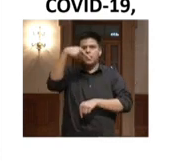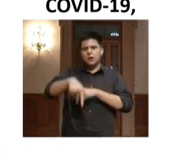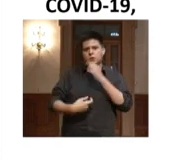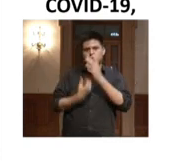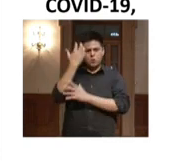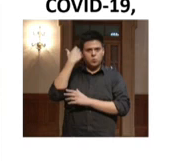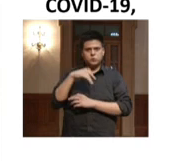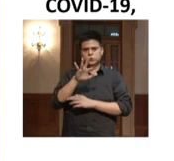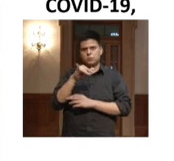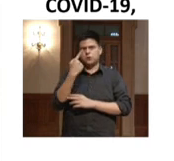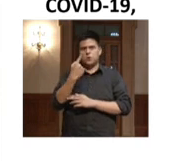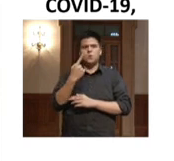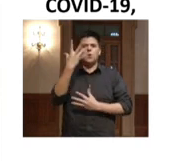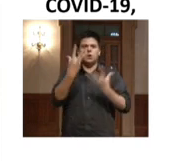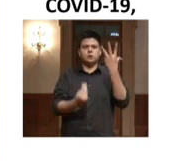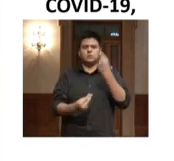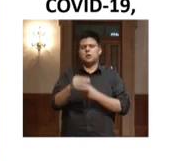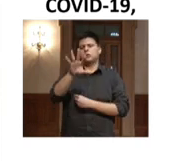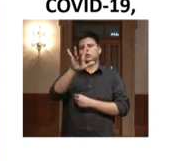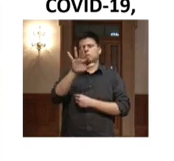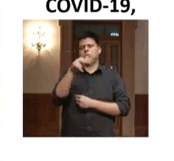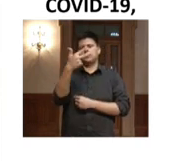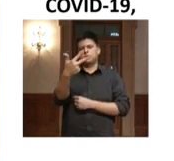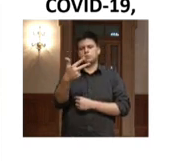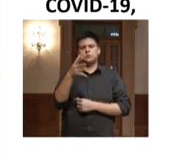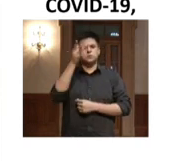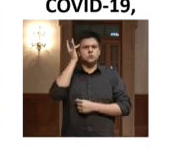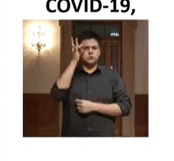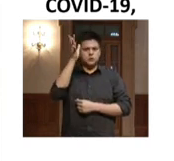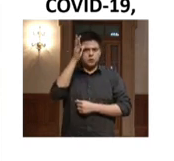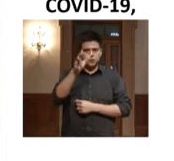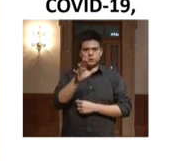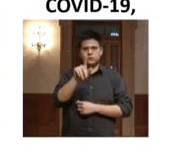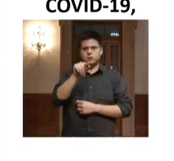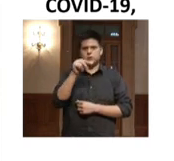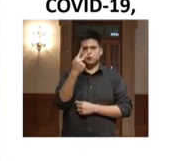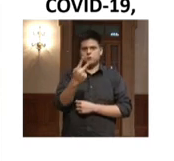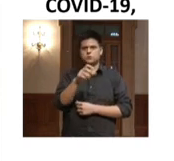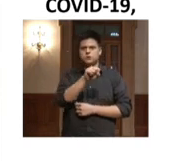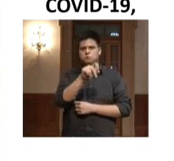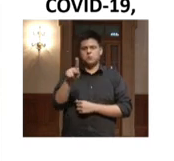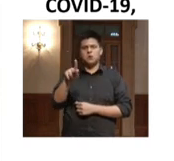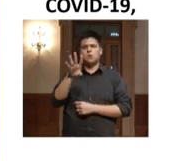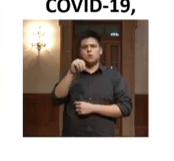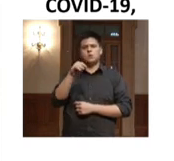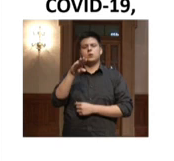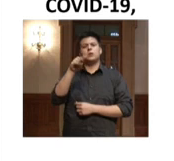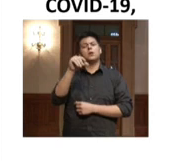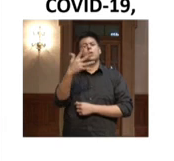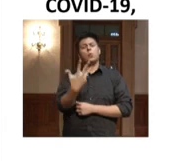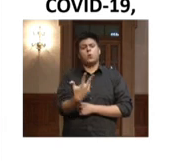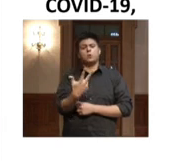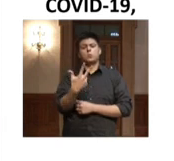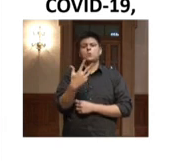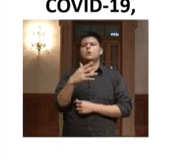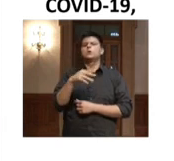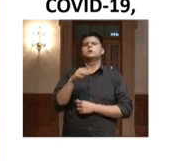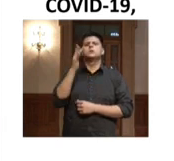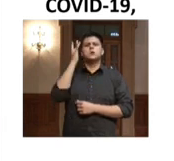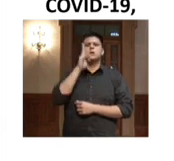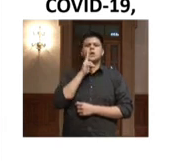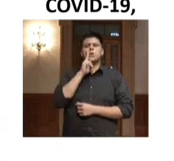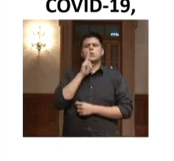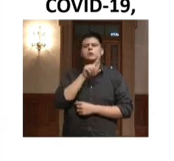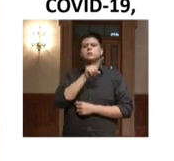51. García con 58. Santa Catarina con 72. San Pedro 94. San Nicolás 105,